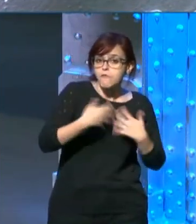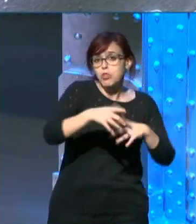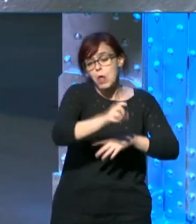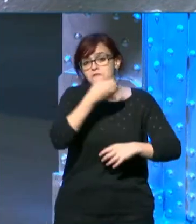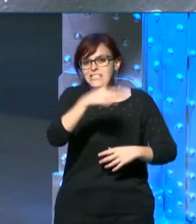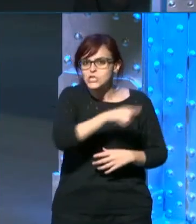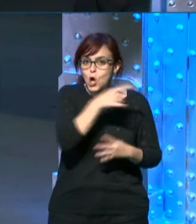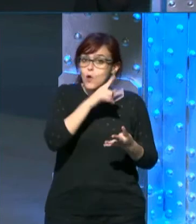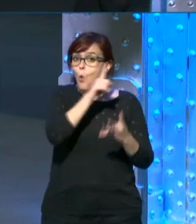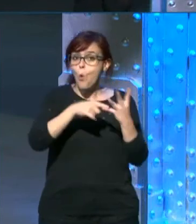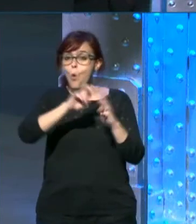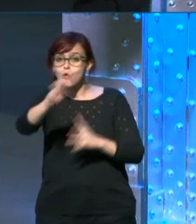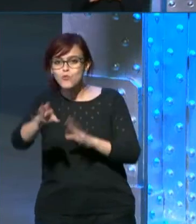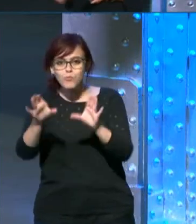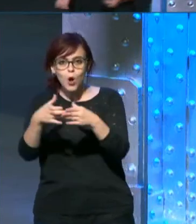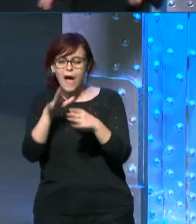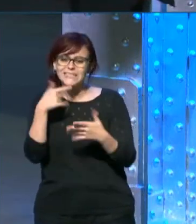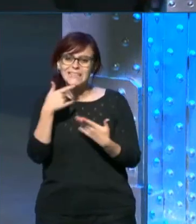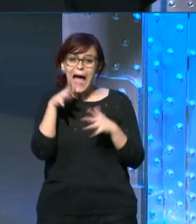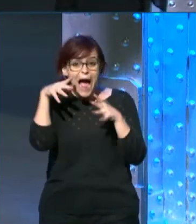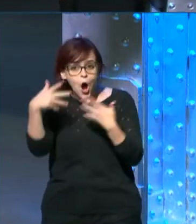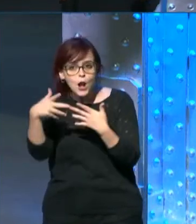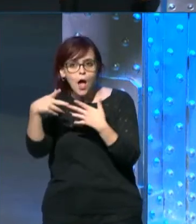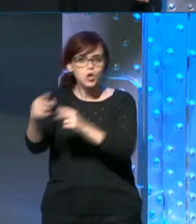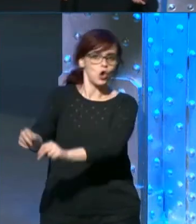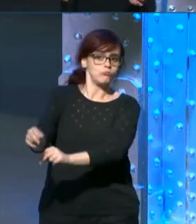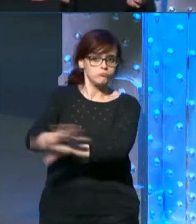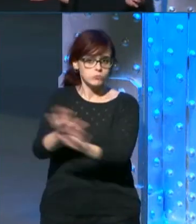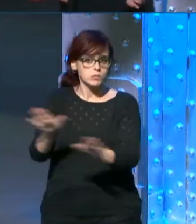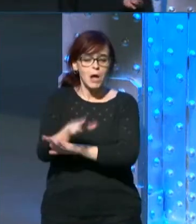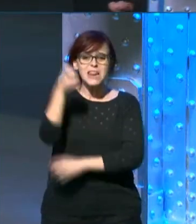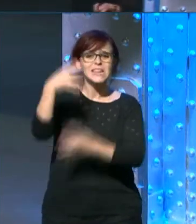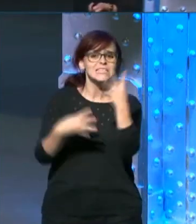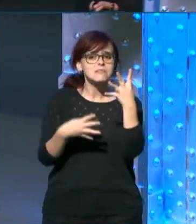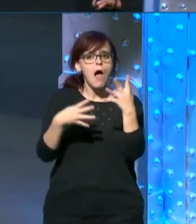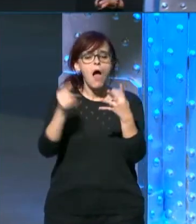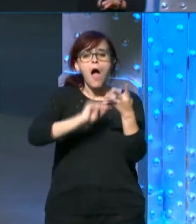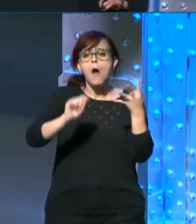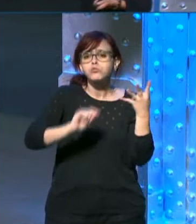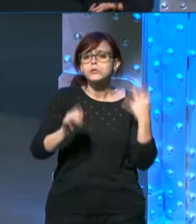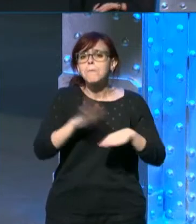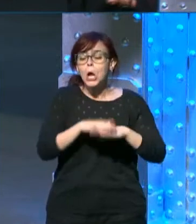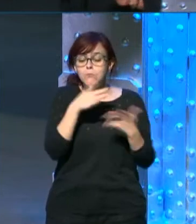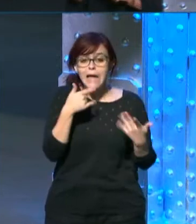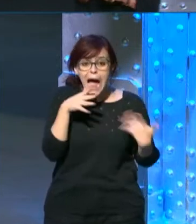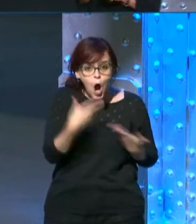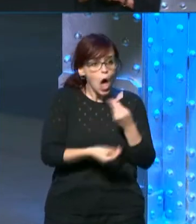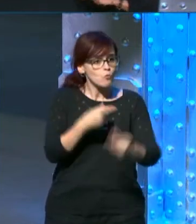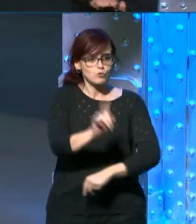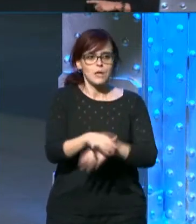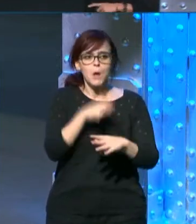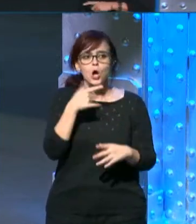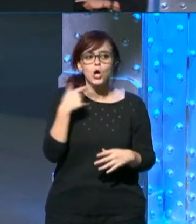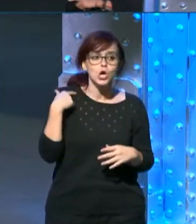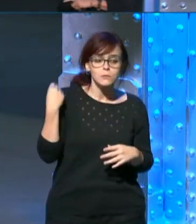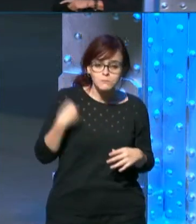muy curioso, que es el ahora no. Y entonces, ¿para qué lo apuntamos en mi lista? Si no lo voy a apuntar, ¿no? Si ahora no. Pues primero, sobre todo,